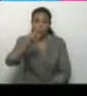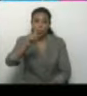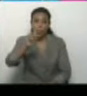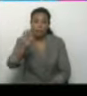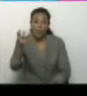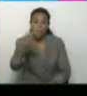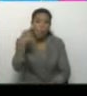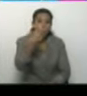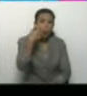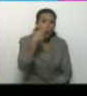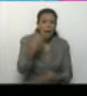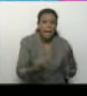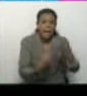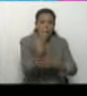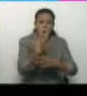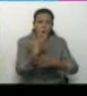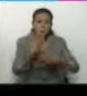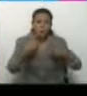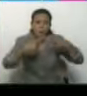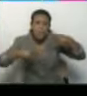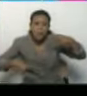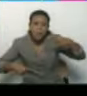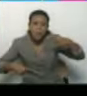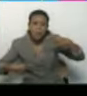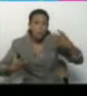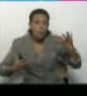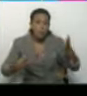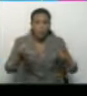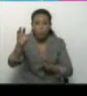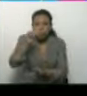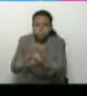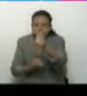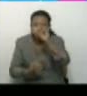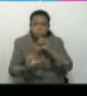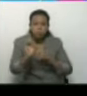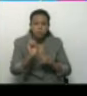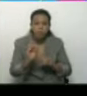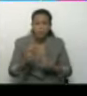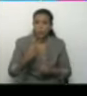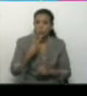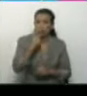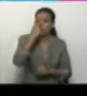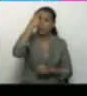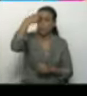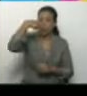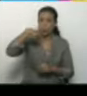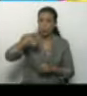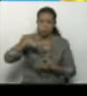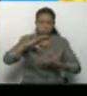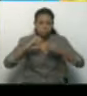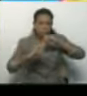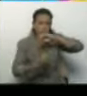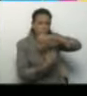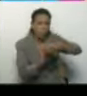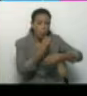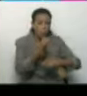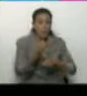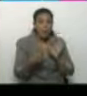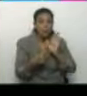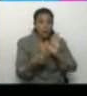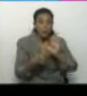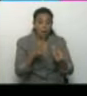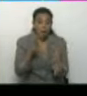buscar la manera de crear una energía que pueda provenir del mismo hidrógeno. No sé si pudo notar cómo el mismo